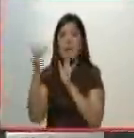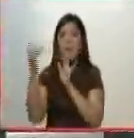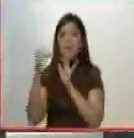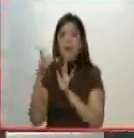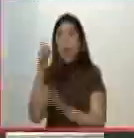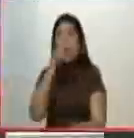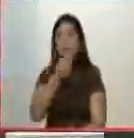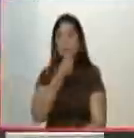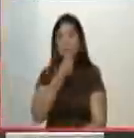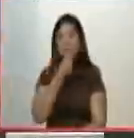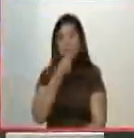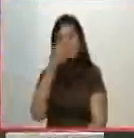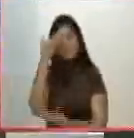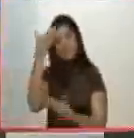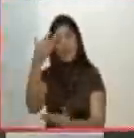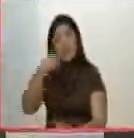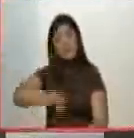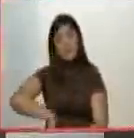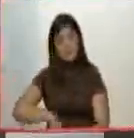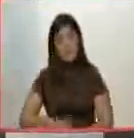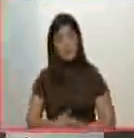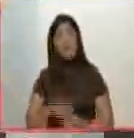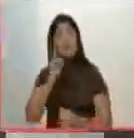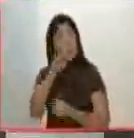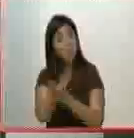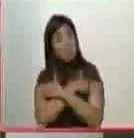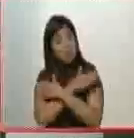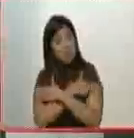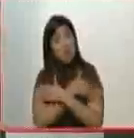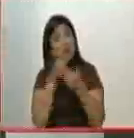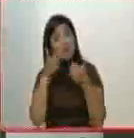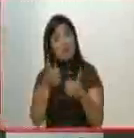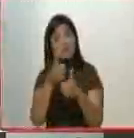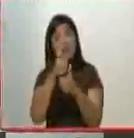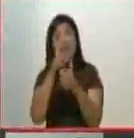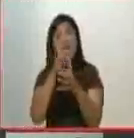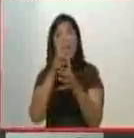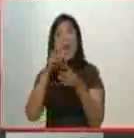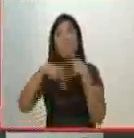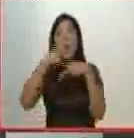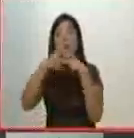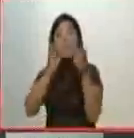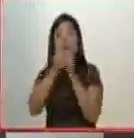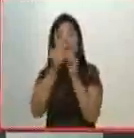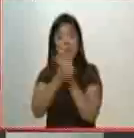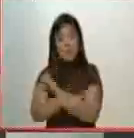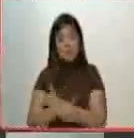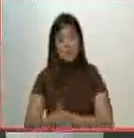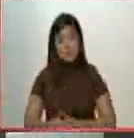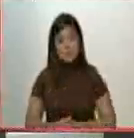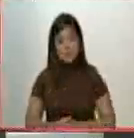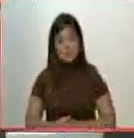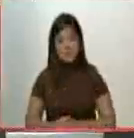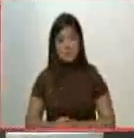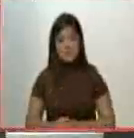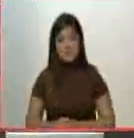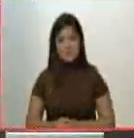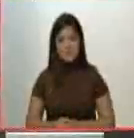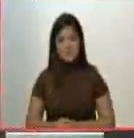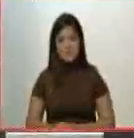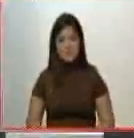Kleiber Moncada, quien saludó al presidente y felicitó rompiendo la liga. Kleiber, estamos contigo.